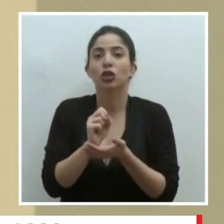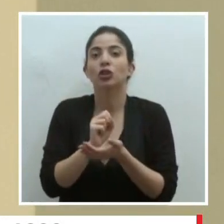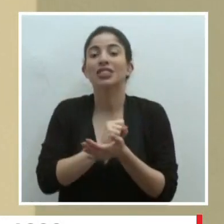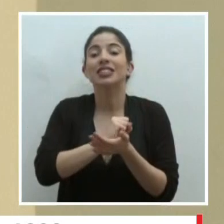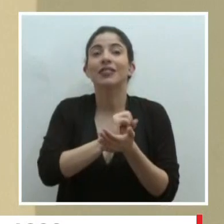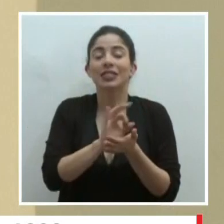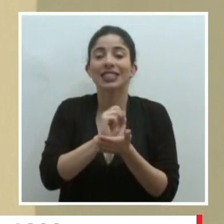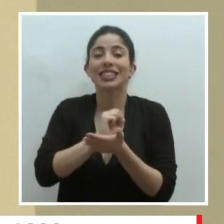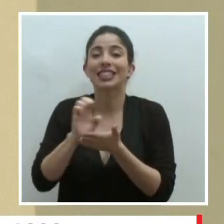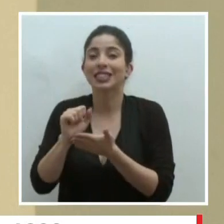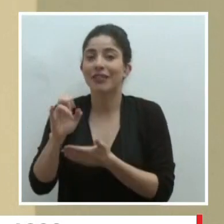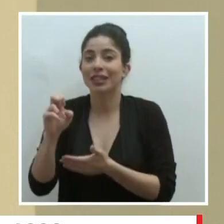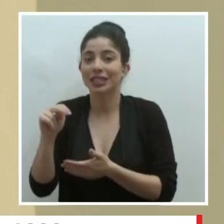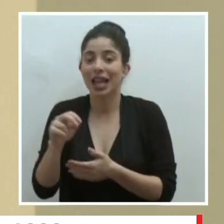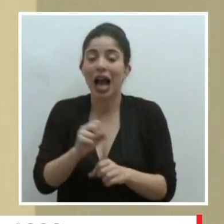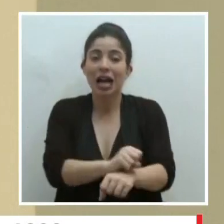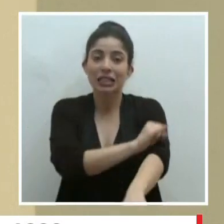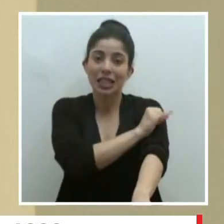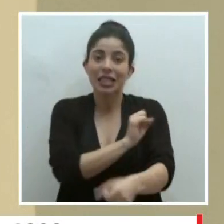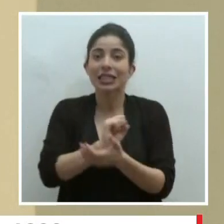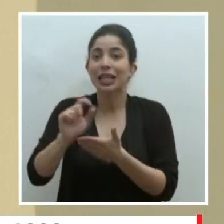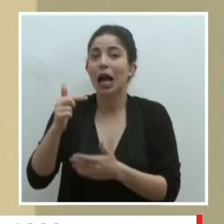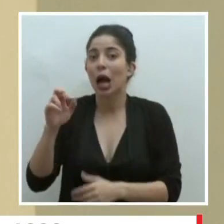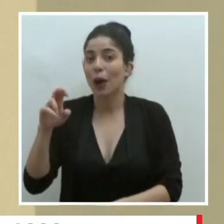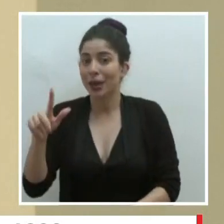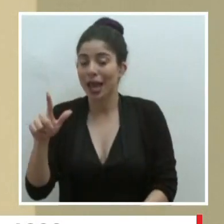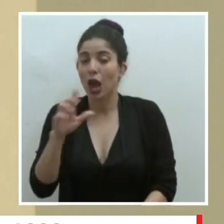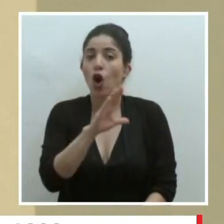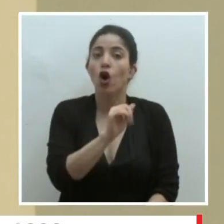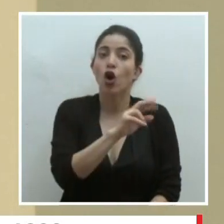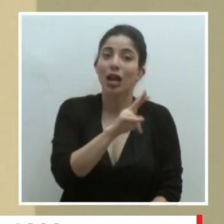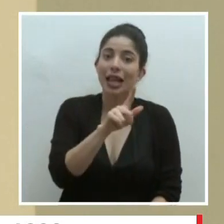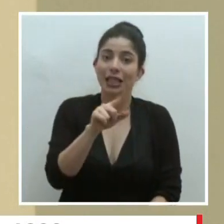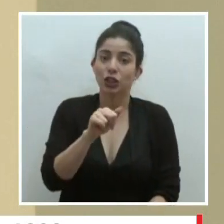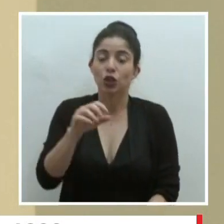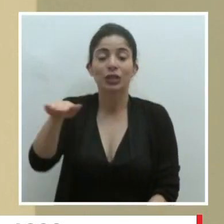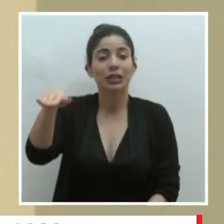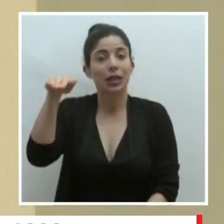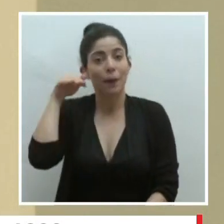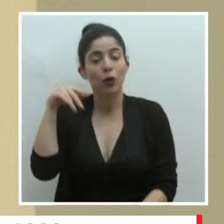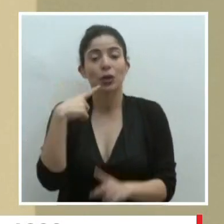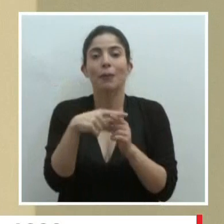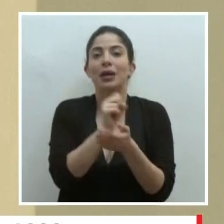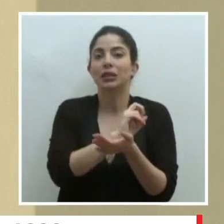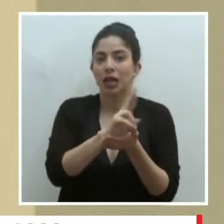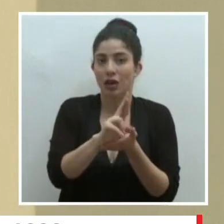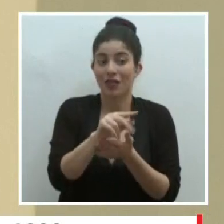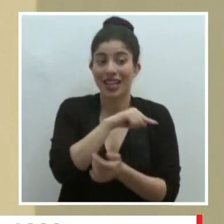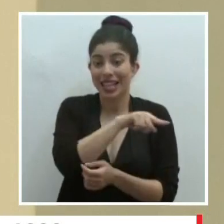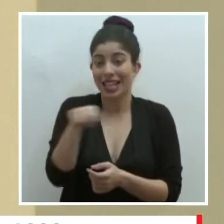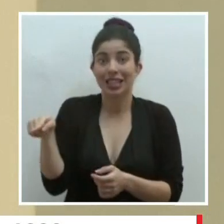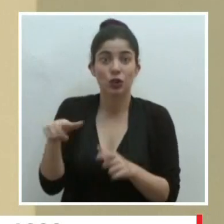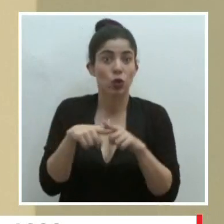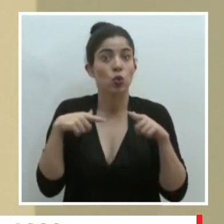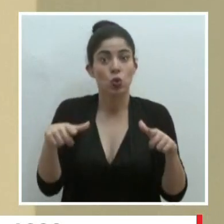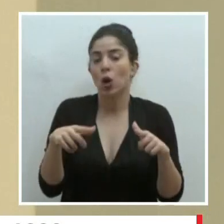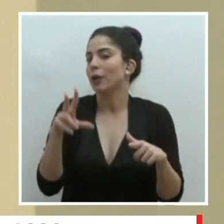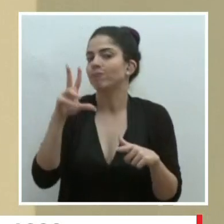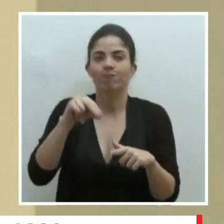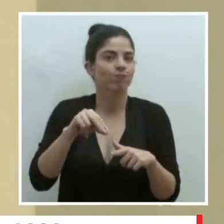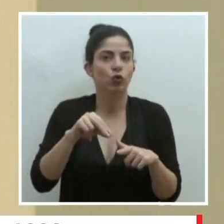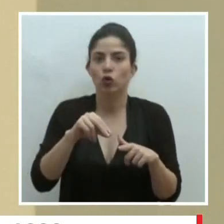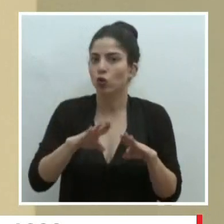Sebastián, Acerrí, San Gabriel, Corralillo, Zapote y San Rafael. En estos no se estará avanzando en